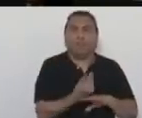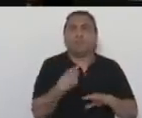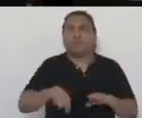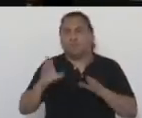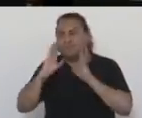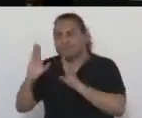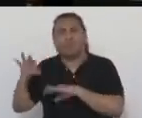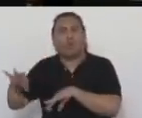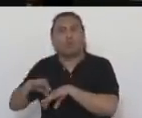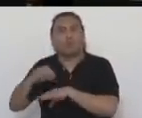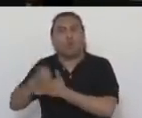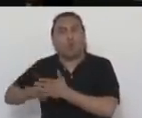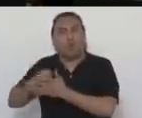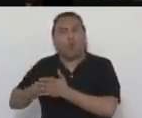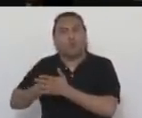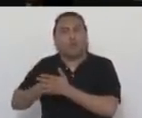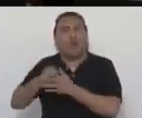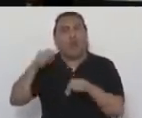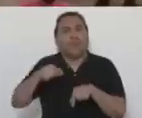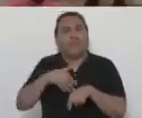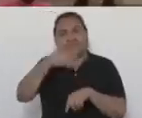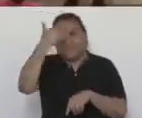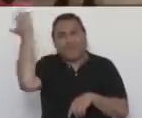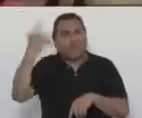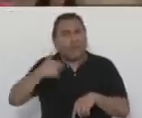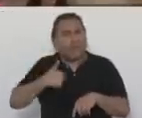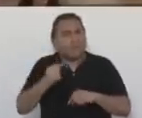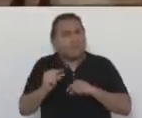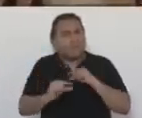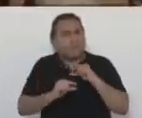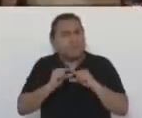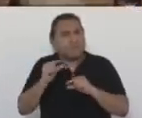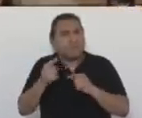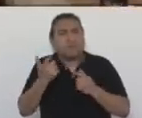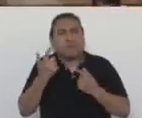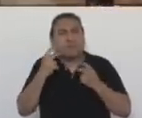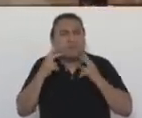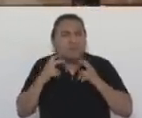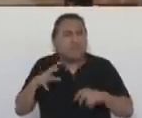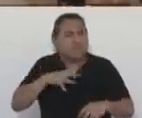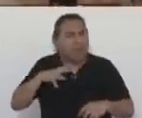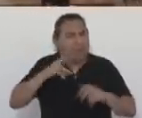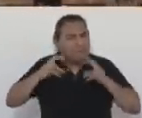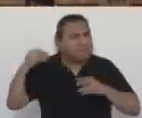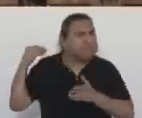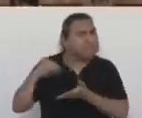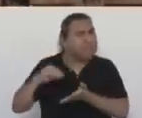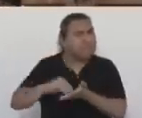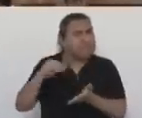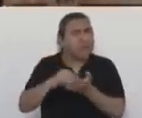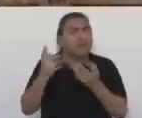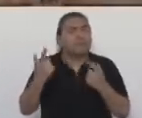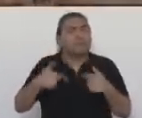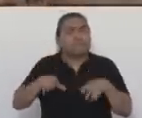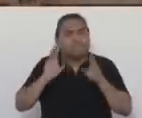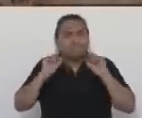ELA. Esta enfermedad que por poco frecuente está poco investigada y poco atendida, y contra la que hay mucho para